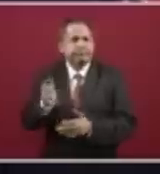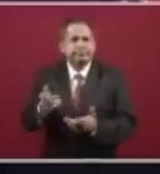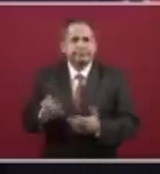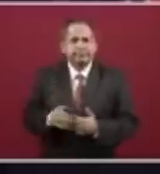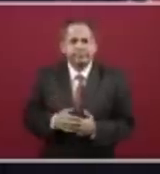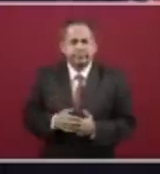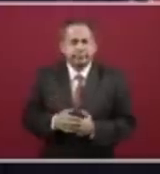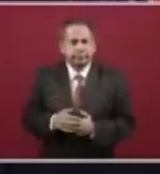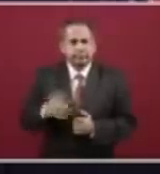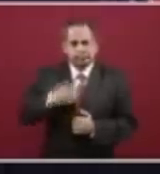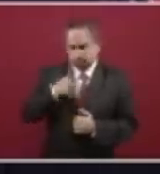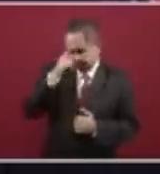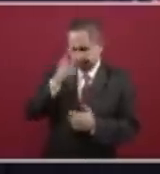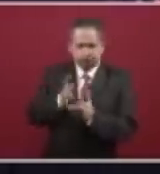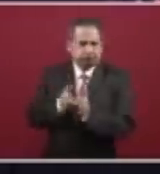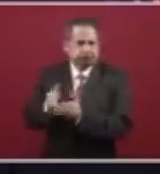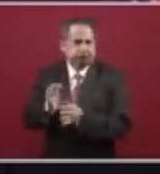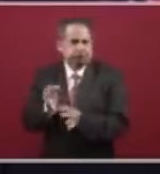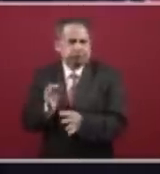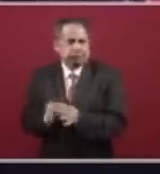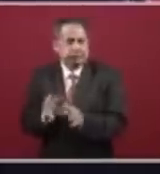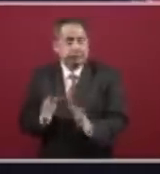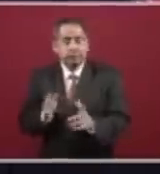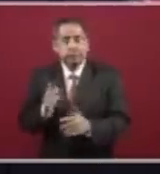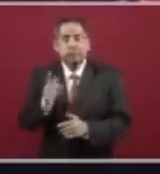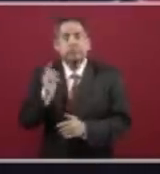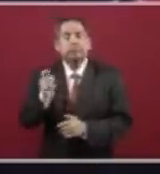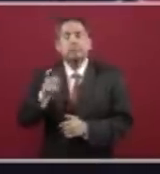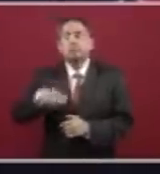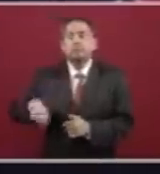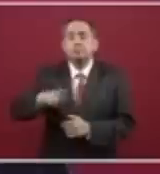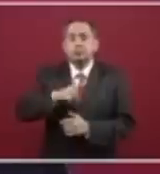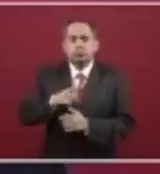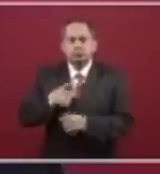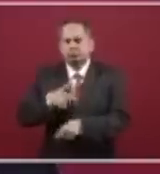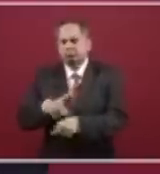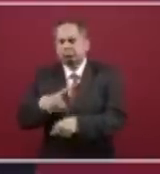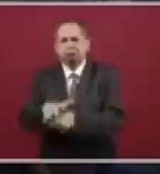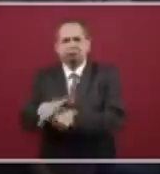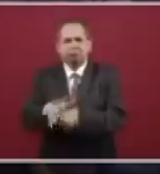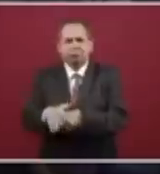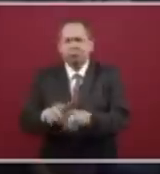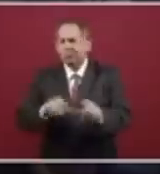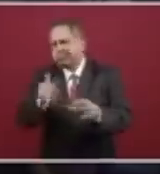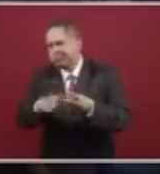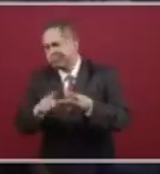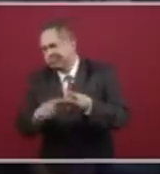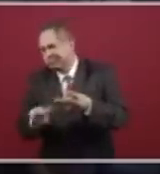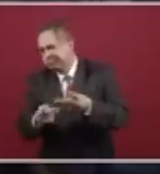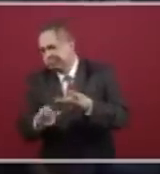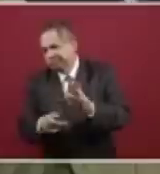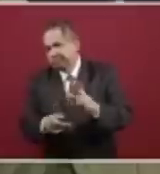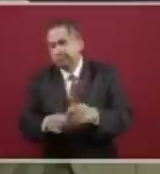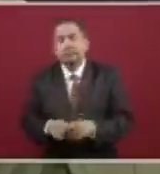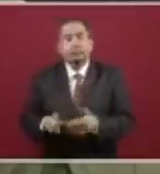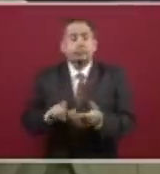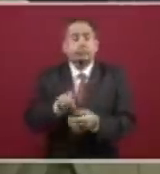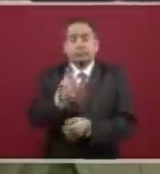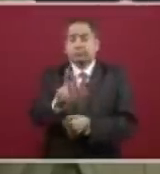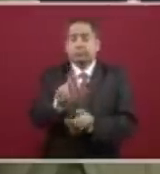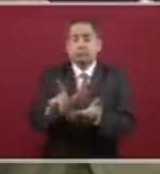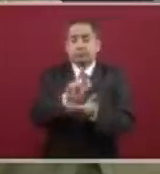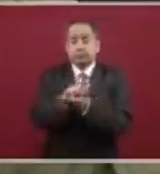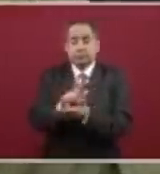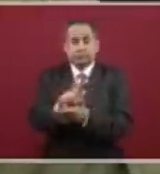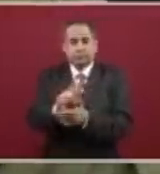nuestra integridad aunque esperemos y estamos a tiempo pero en preguntas es otra cosa la ley de austeridad se aprueba así en